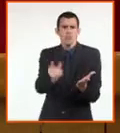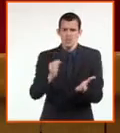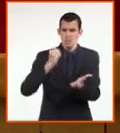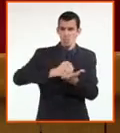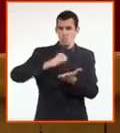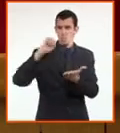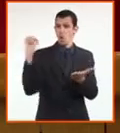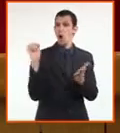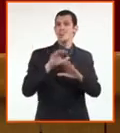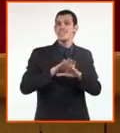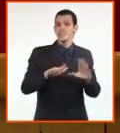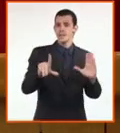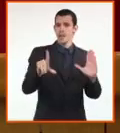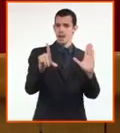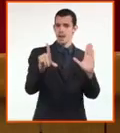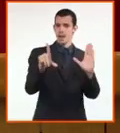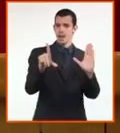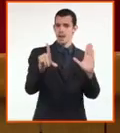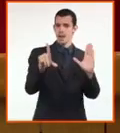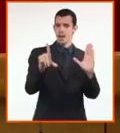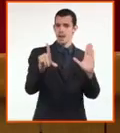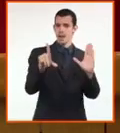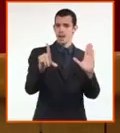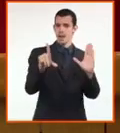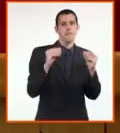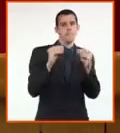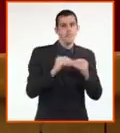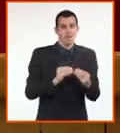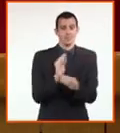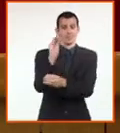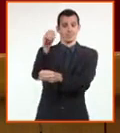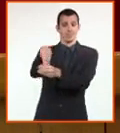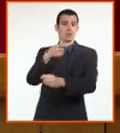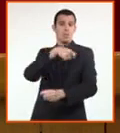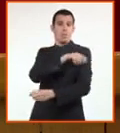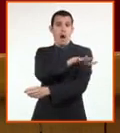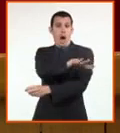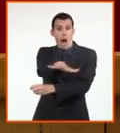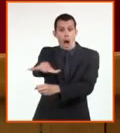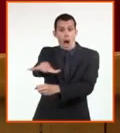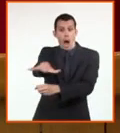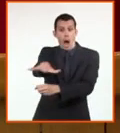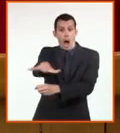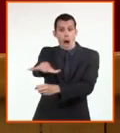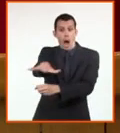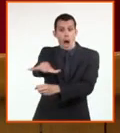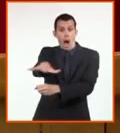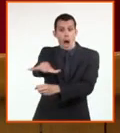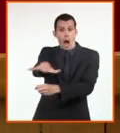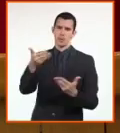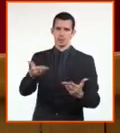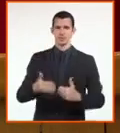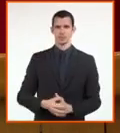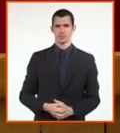significa el acompañamiento del Partido Comunista de Cuba y el papel de vanguardia de la Unión de